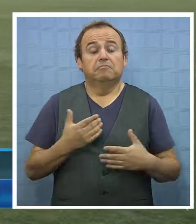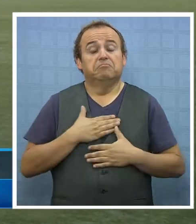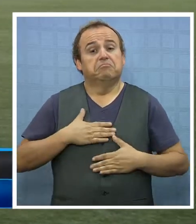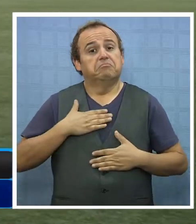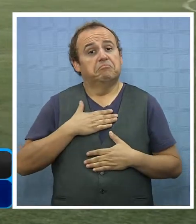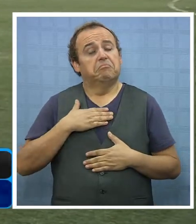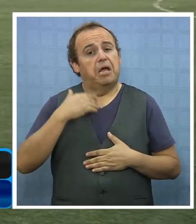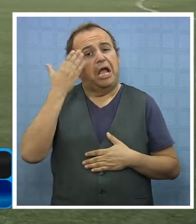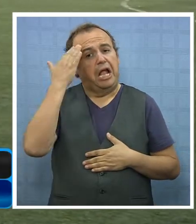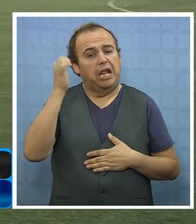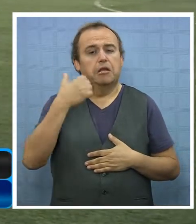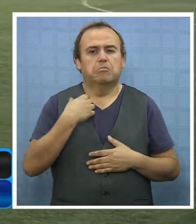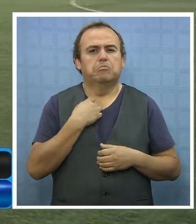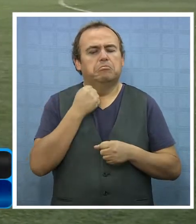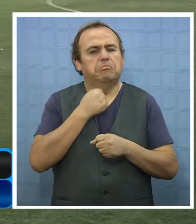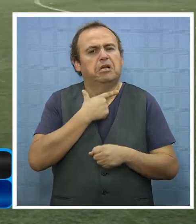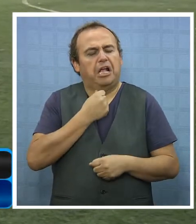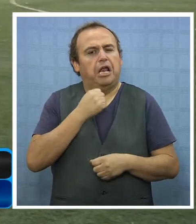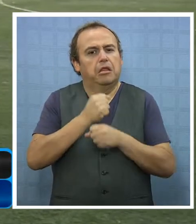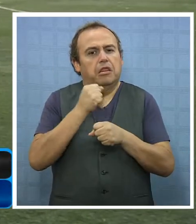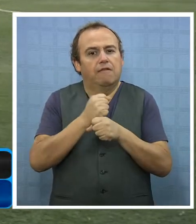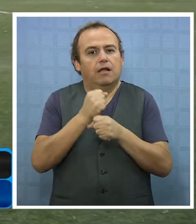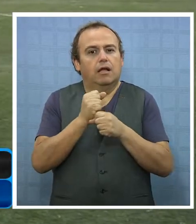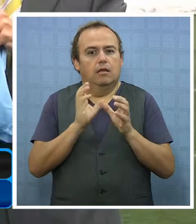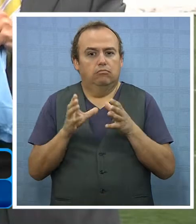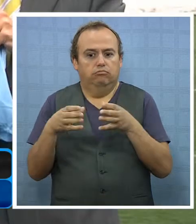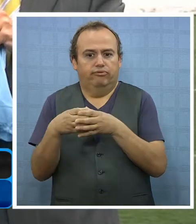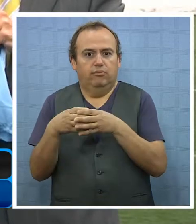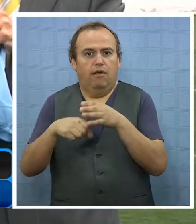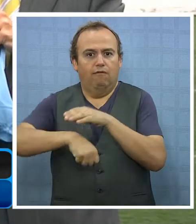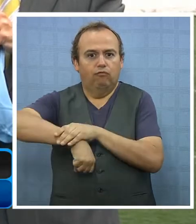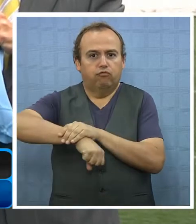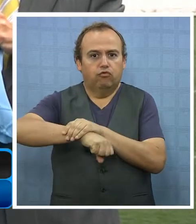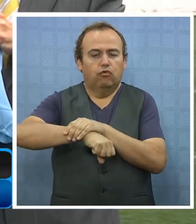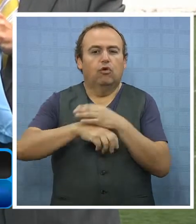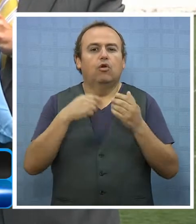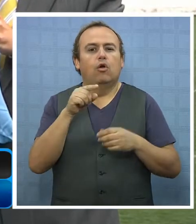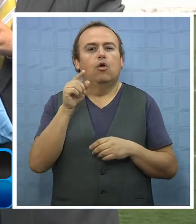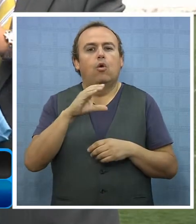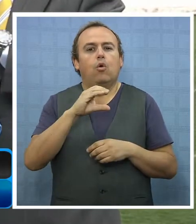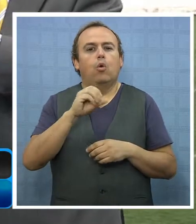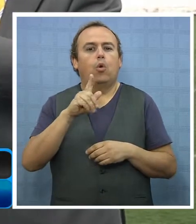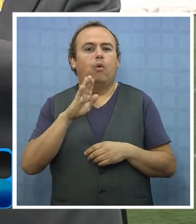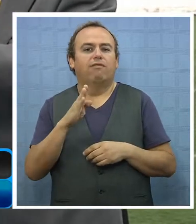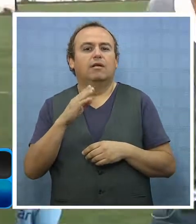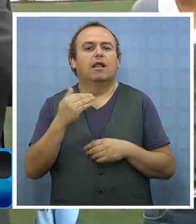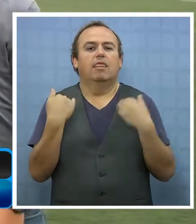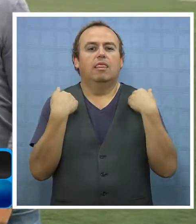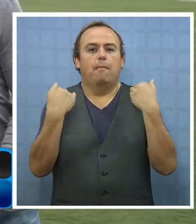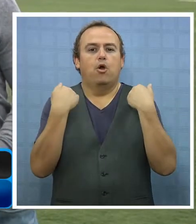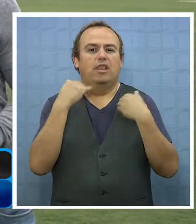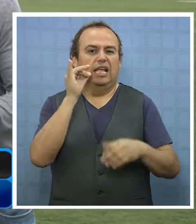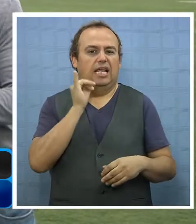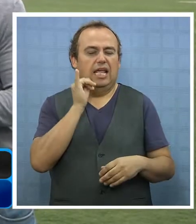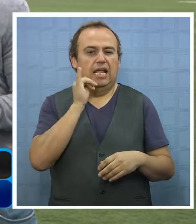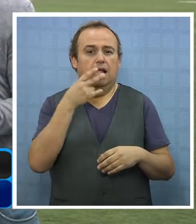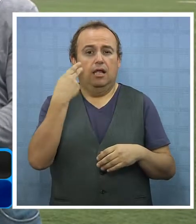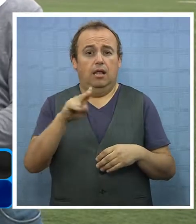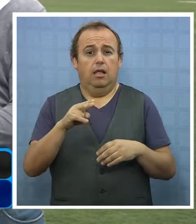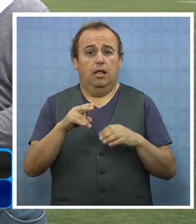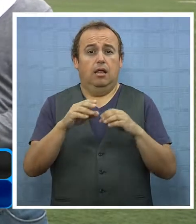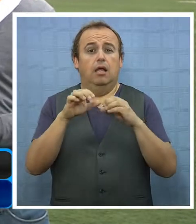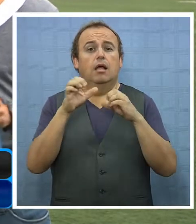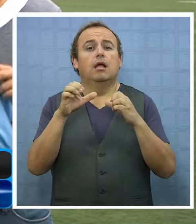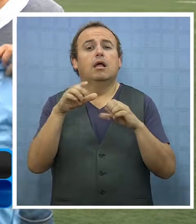Optimistas y dispuestos a trabajar por el bien del equipo, se manifestaron los refuerzos que presentó Club Deportes Iquique en el Complejo